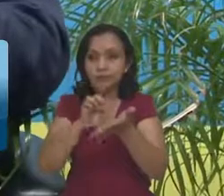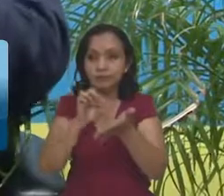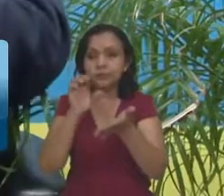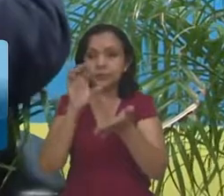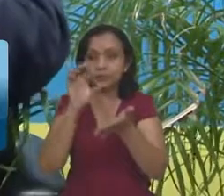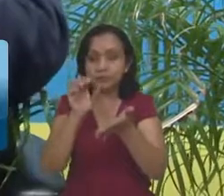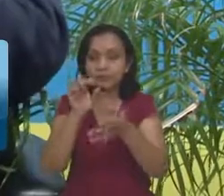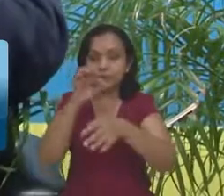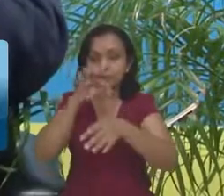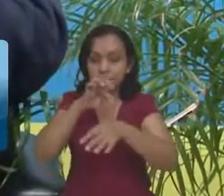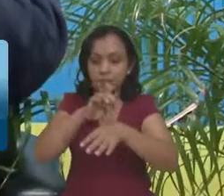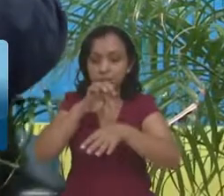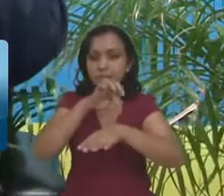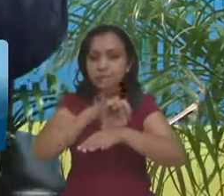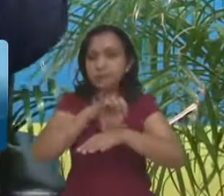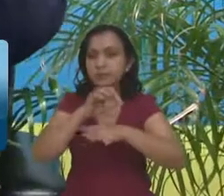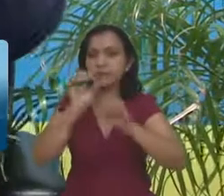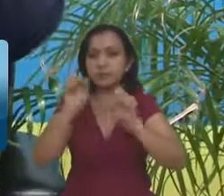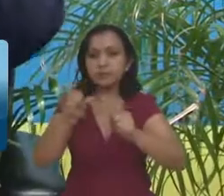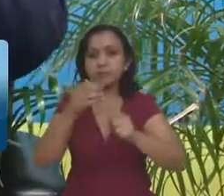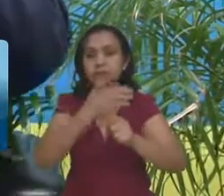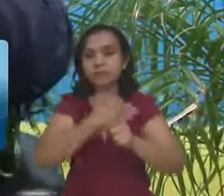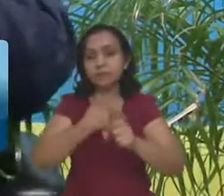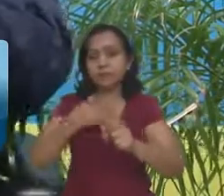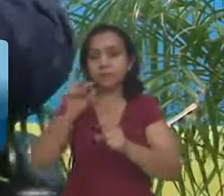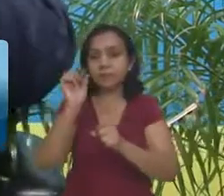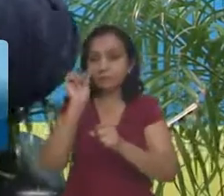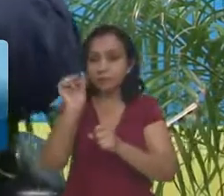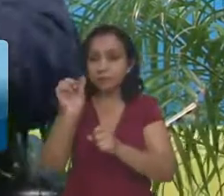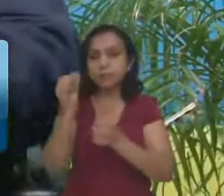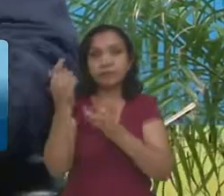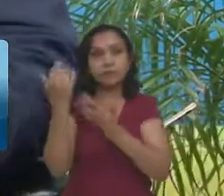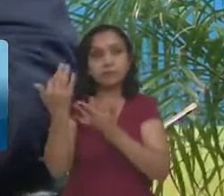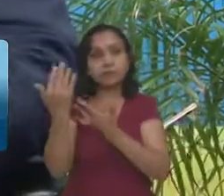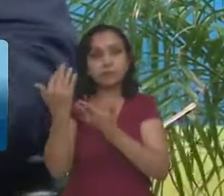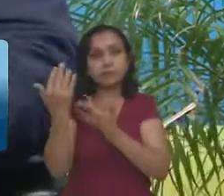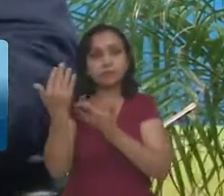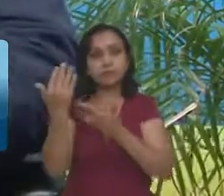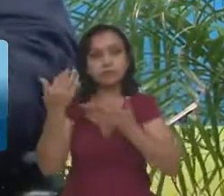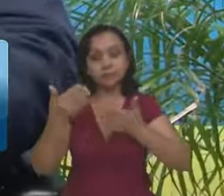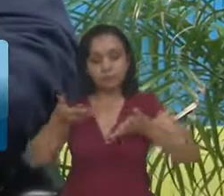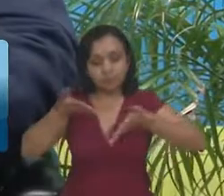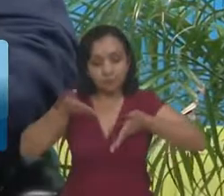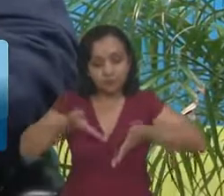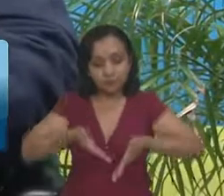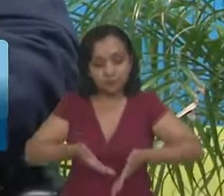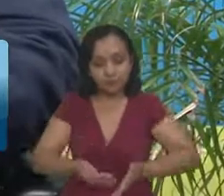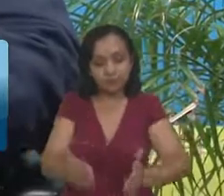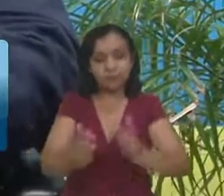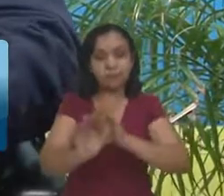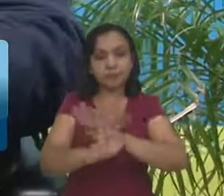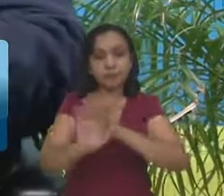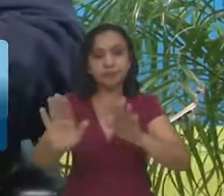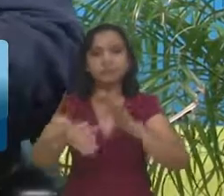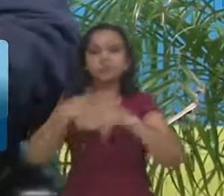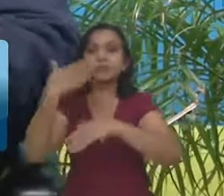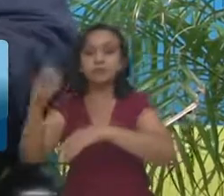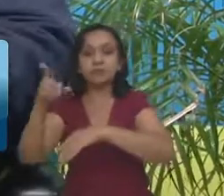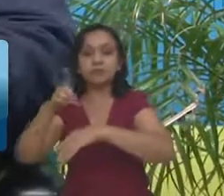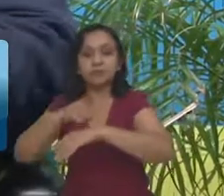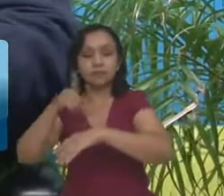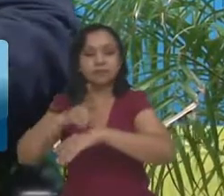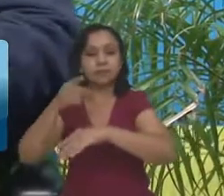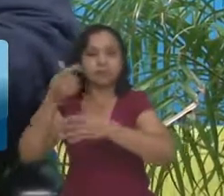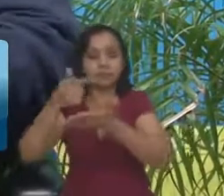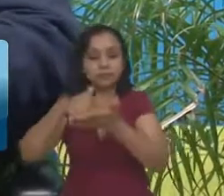corticoides pueden llegar a mejorar un poco mientras se le resuelve cuando ya haya hecho el parto la mujer,